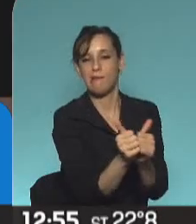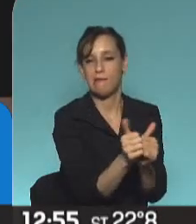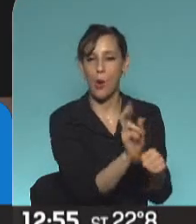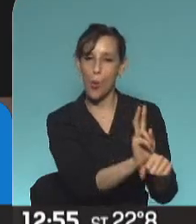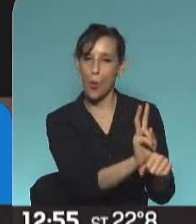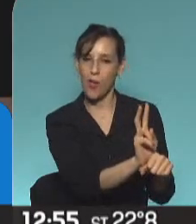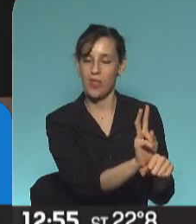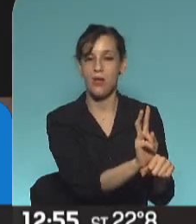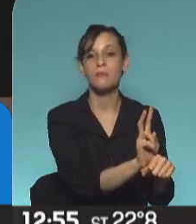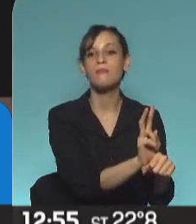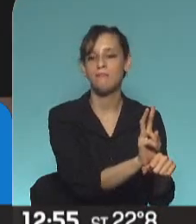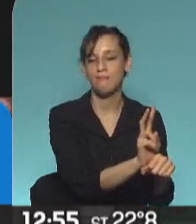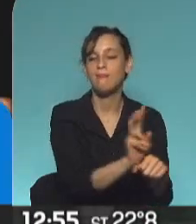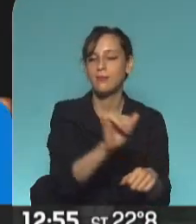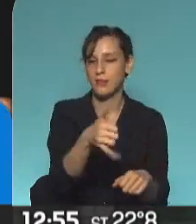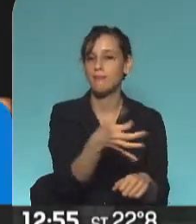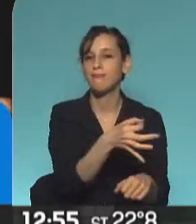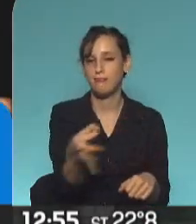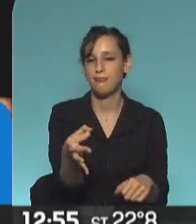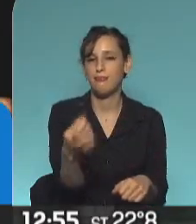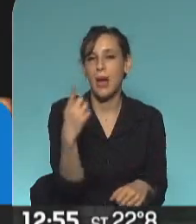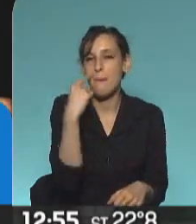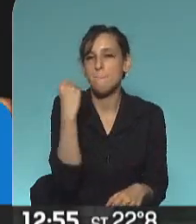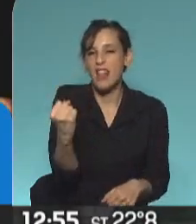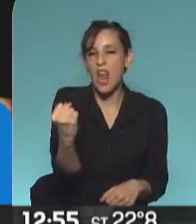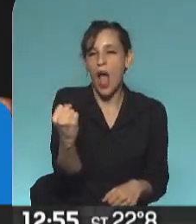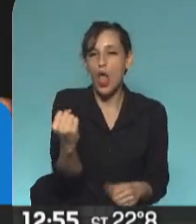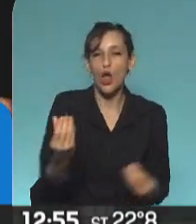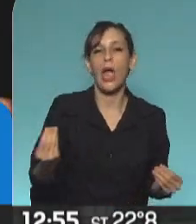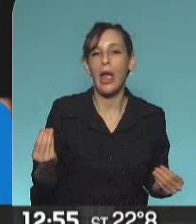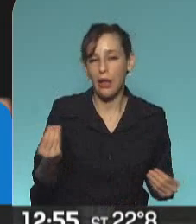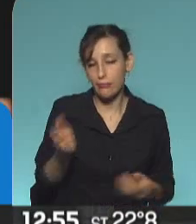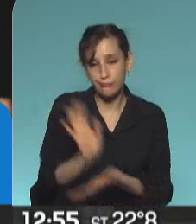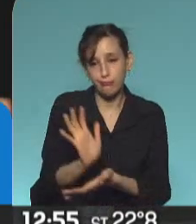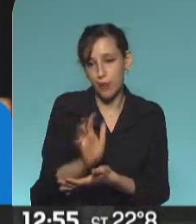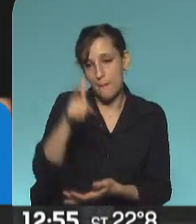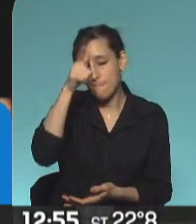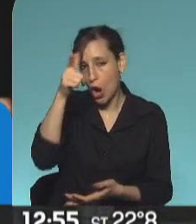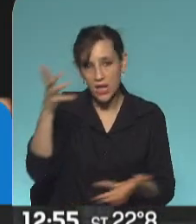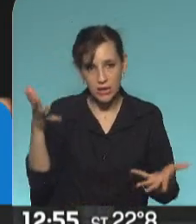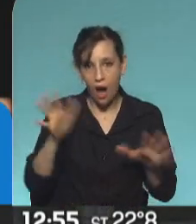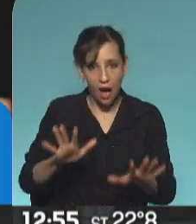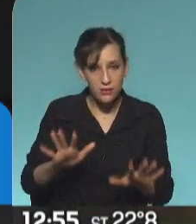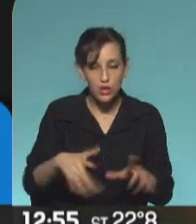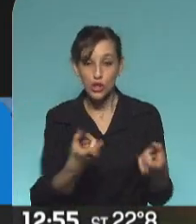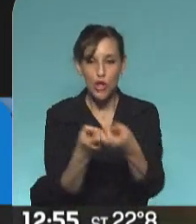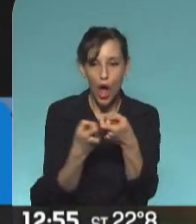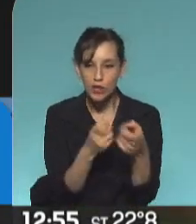sí hay algo más corporativo que el patriarcado en la policía la movilidad corporativa ese tipo de situaciones